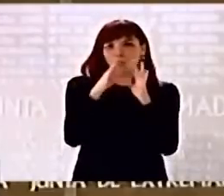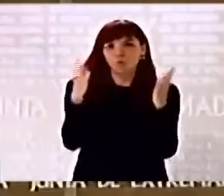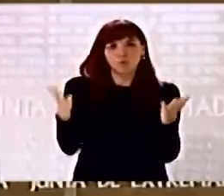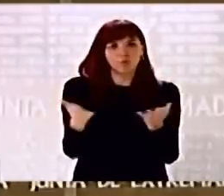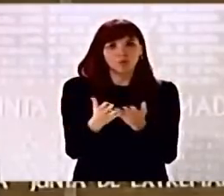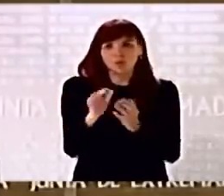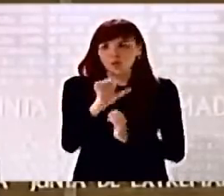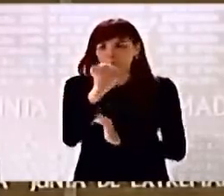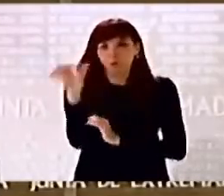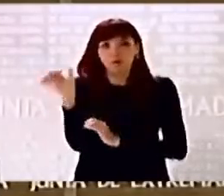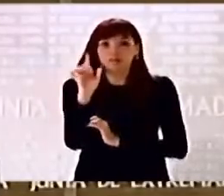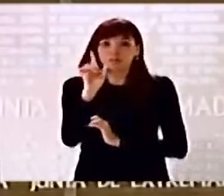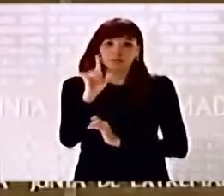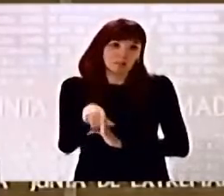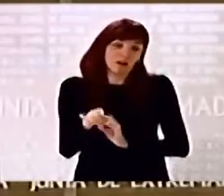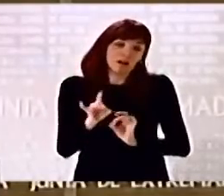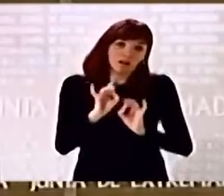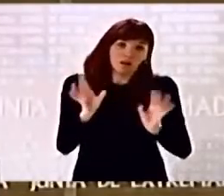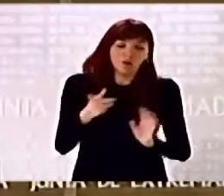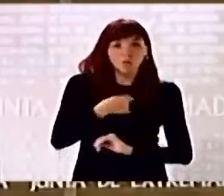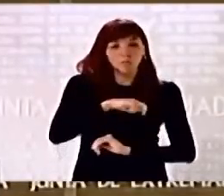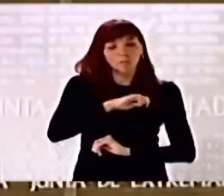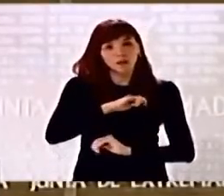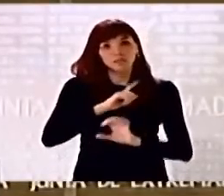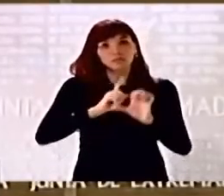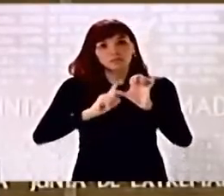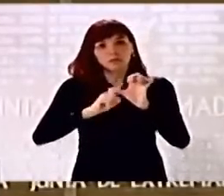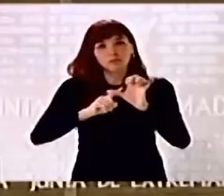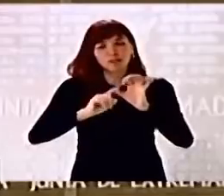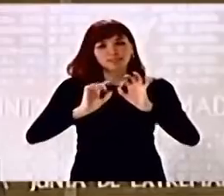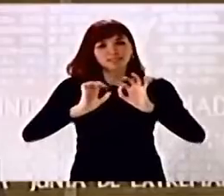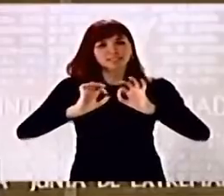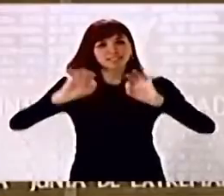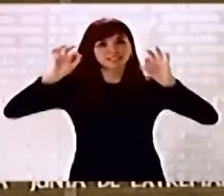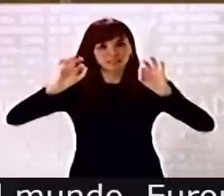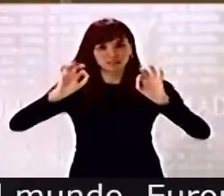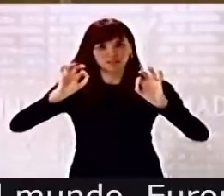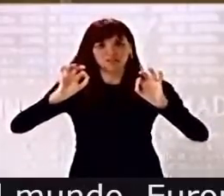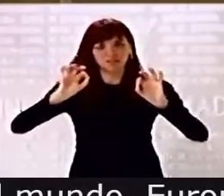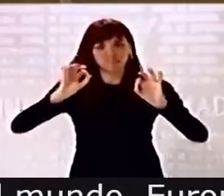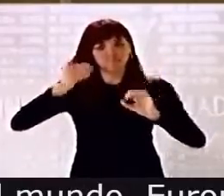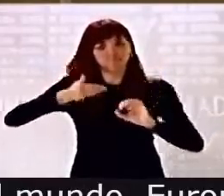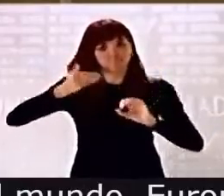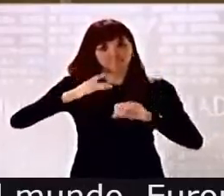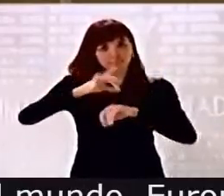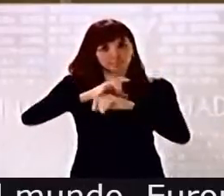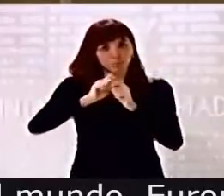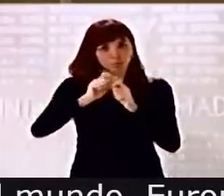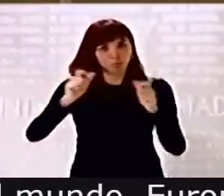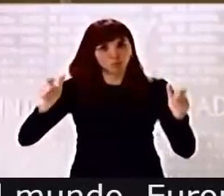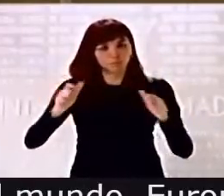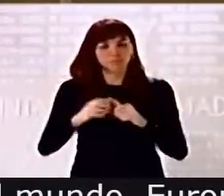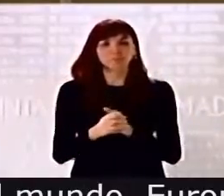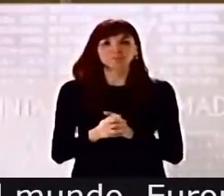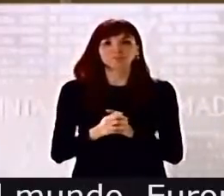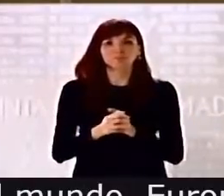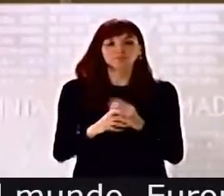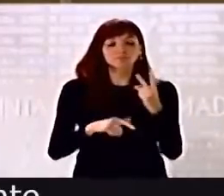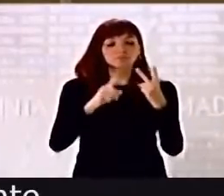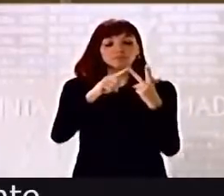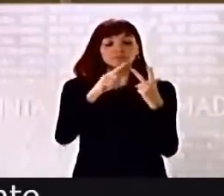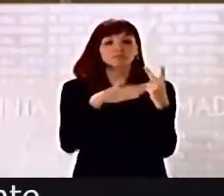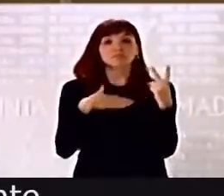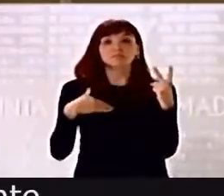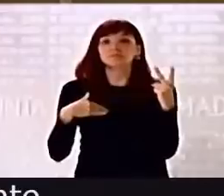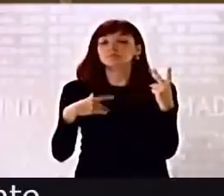por supuesto, a España y a Extremadura de una forma bastante importante. En segundo lugar, quiero